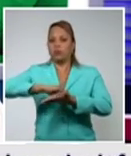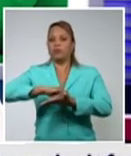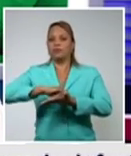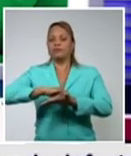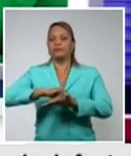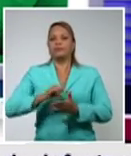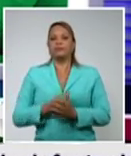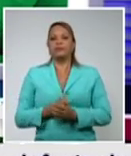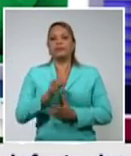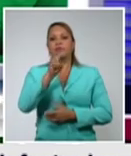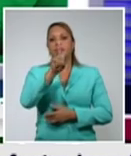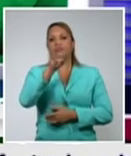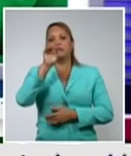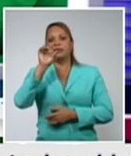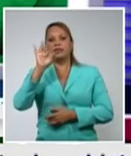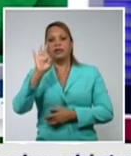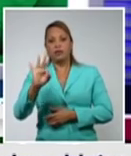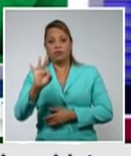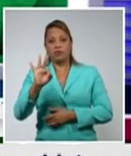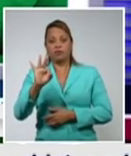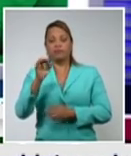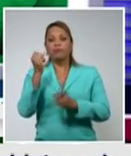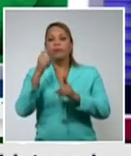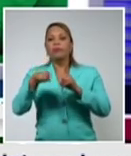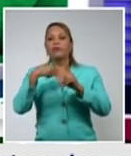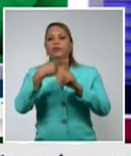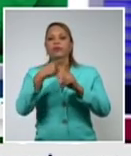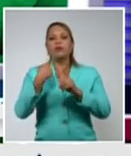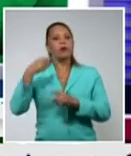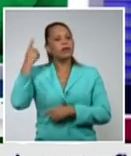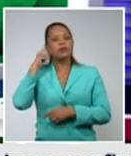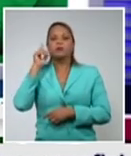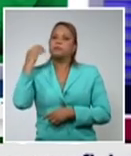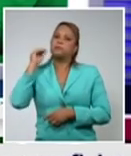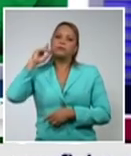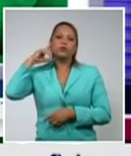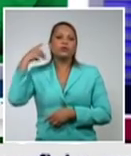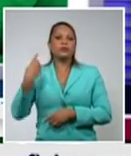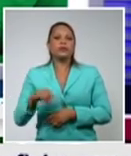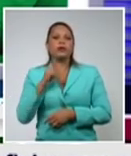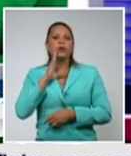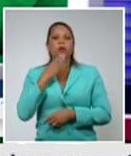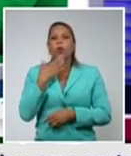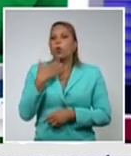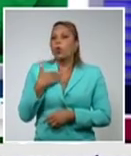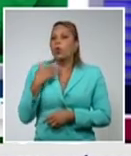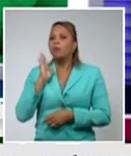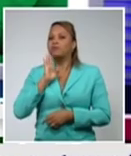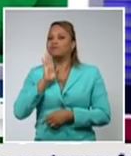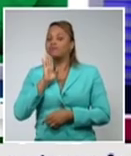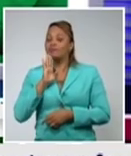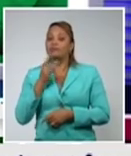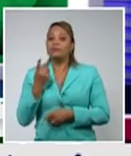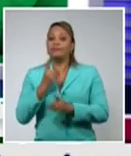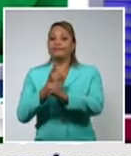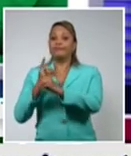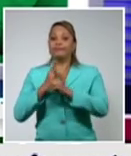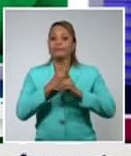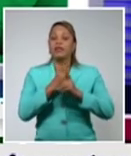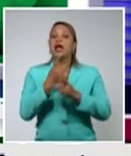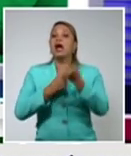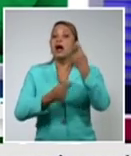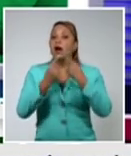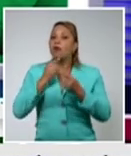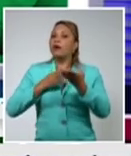38 de los diagnosticados ayer no se ha podido todavía precisar la fuente de infección, aunque se trabaja para